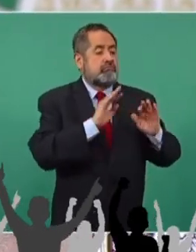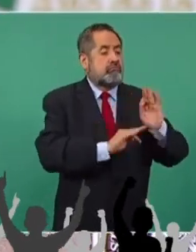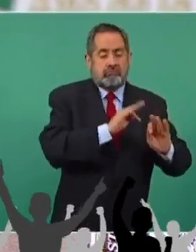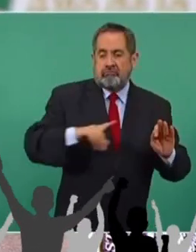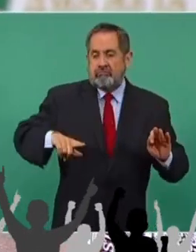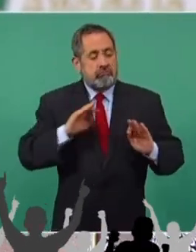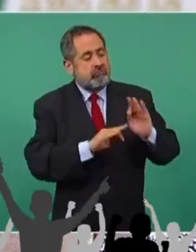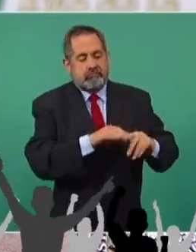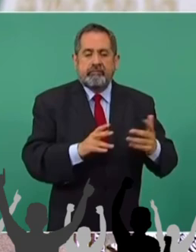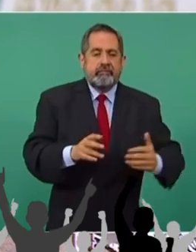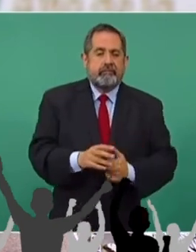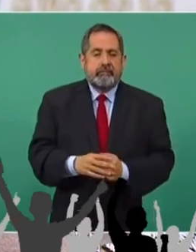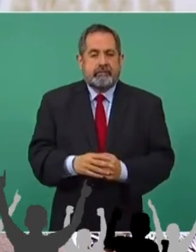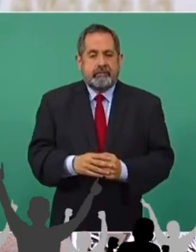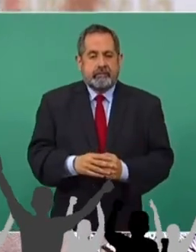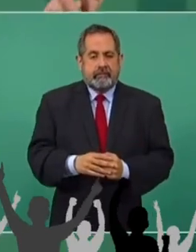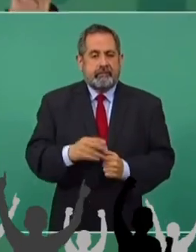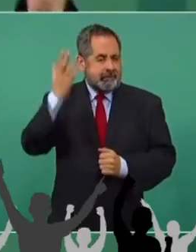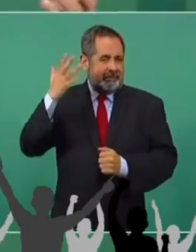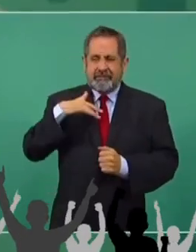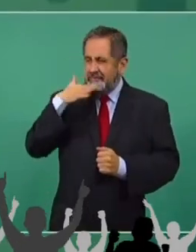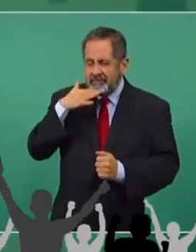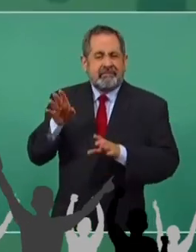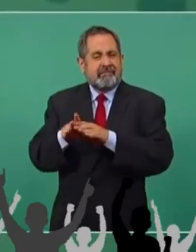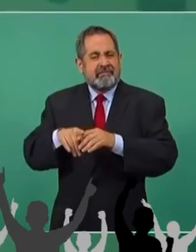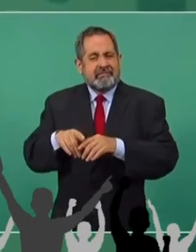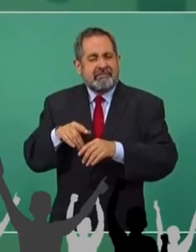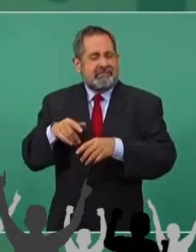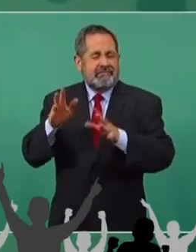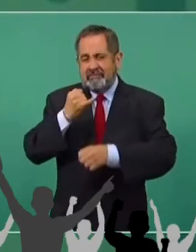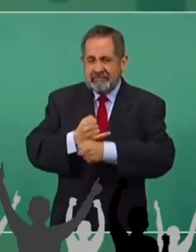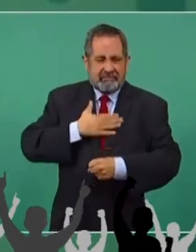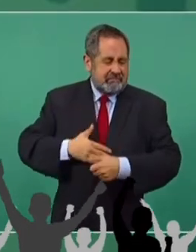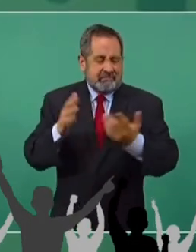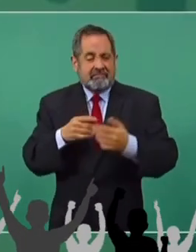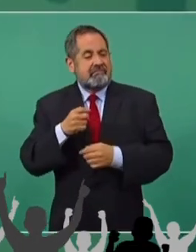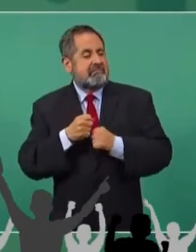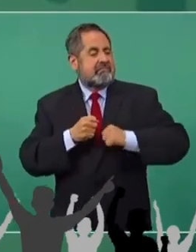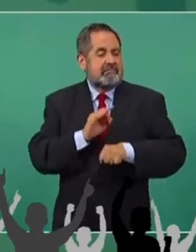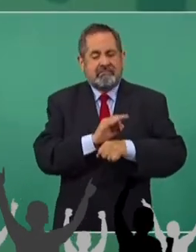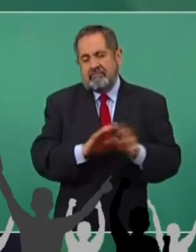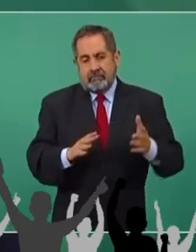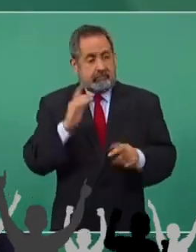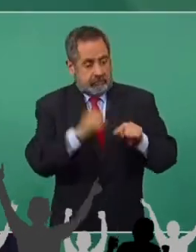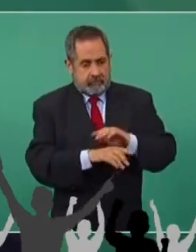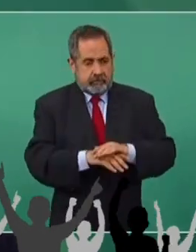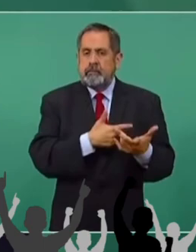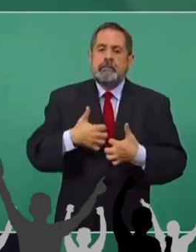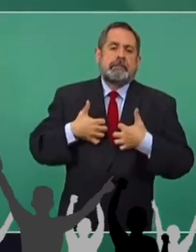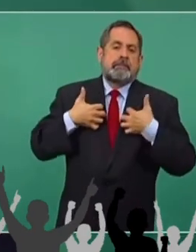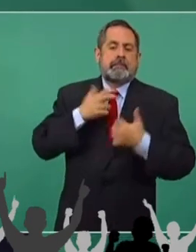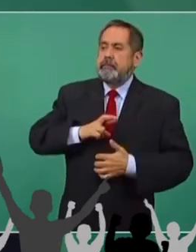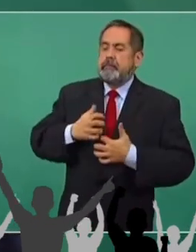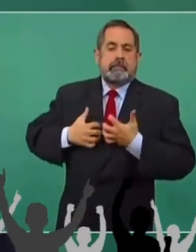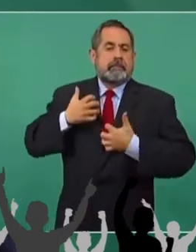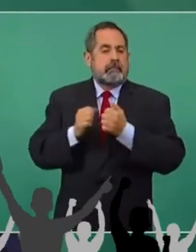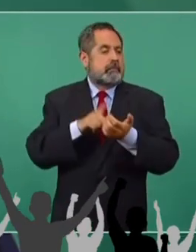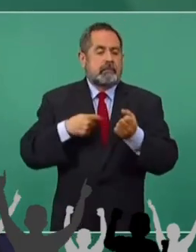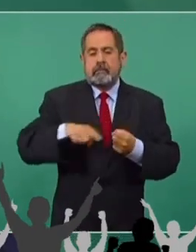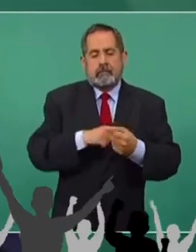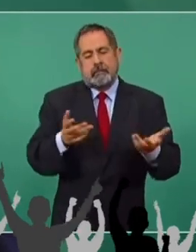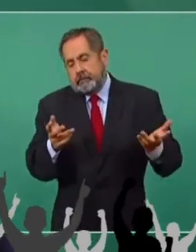predilectos del régimen de corrupción, del régimen de injusticias y de privilegios, ahora están molestos con